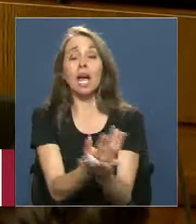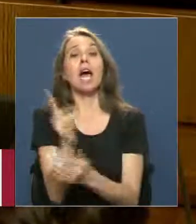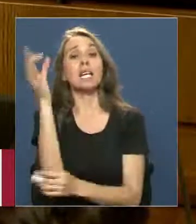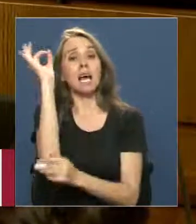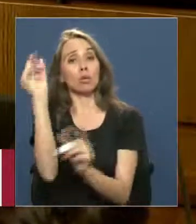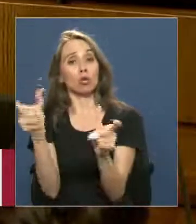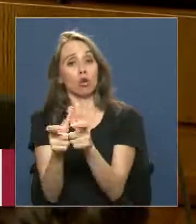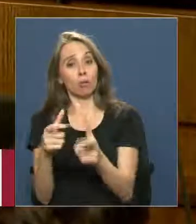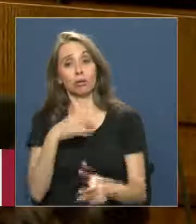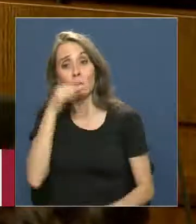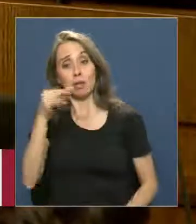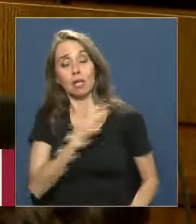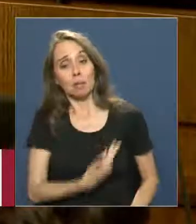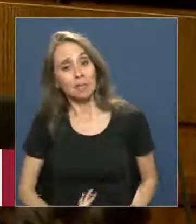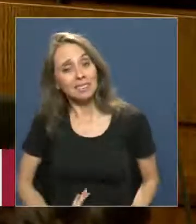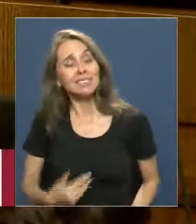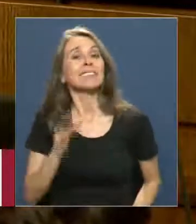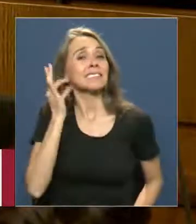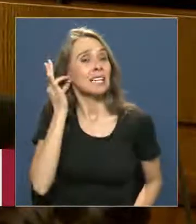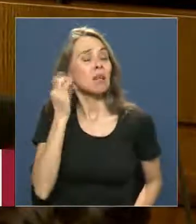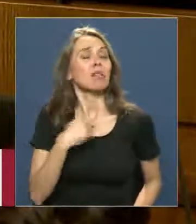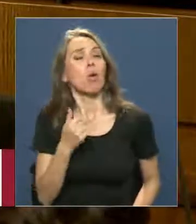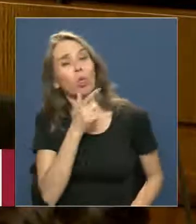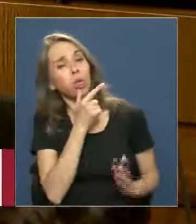señora presidenta, tengo varias dudas